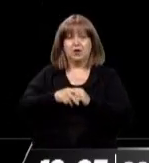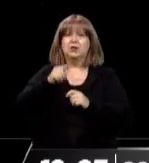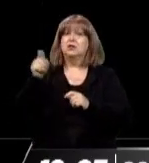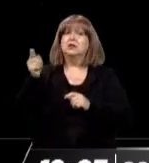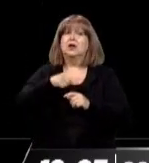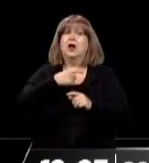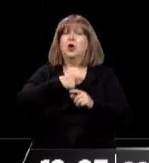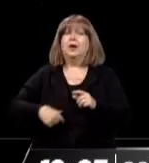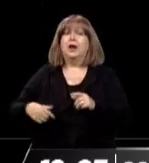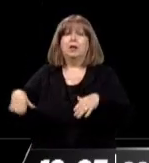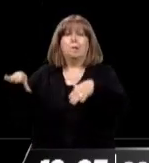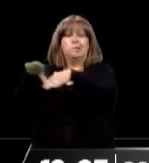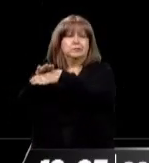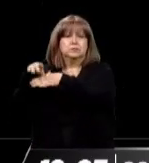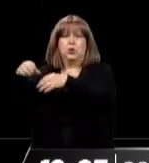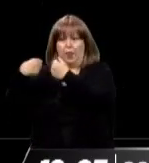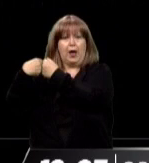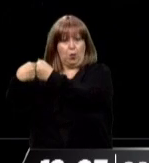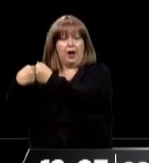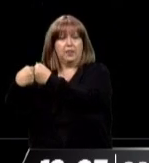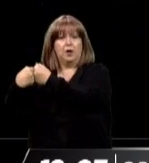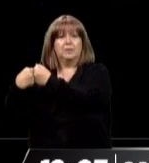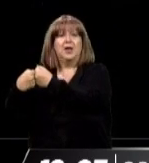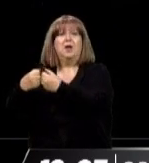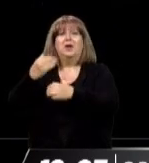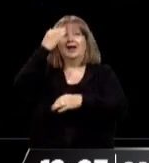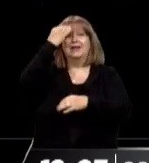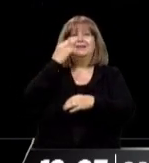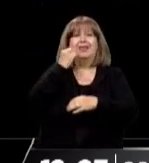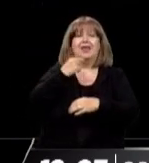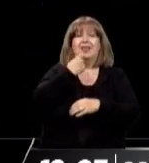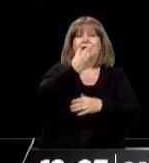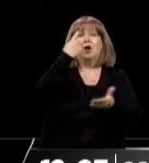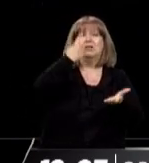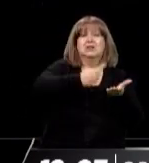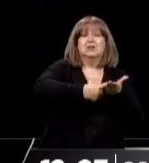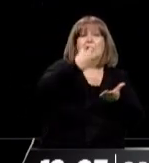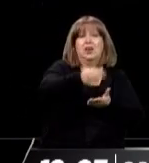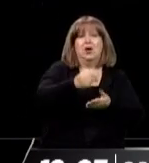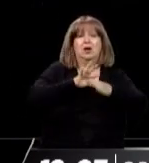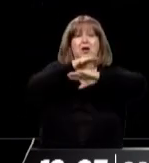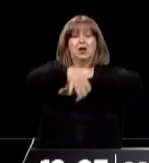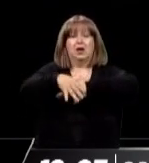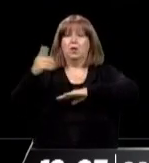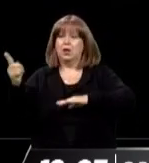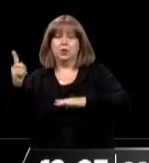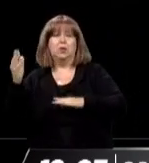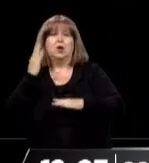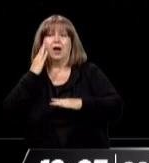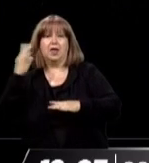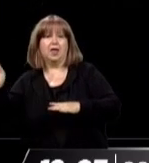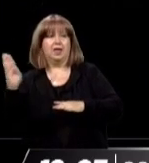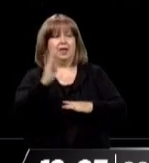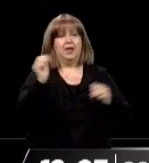El gobernador fue coherente al no recibir al presidente a 15 días del laudo en contra de la obra de Portezuelo. Hubiese sido hipócrita con su pensamiento y con